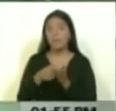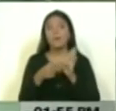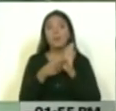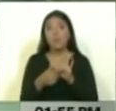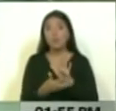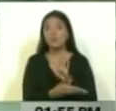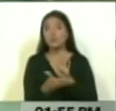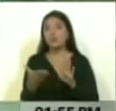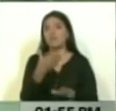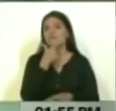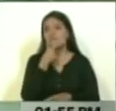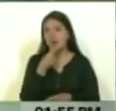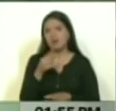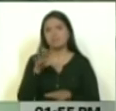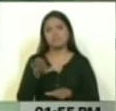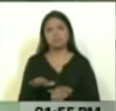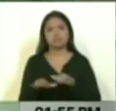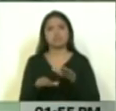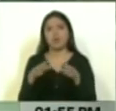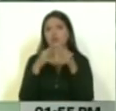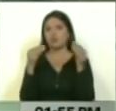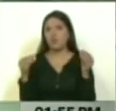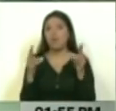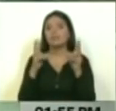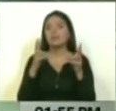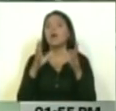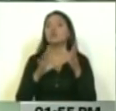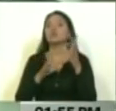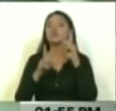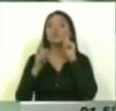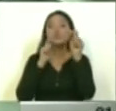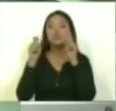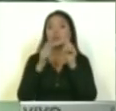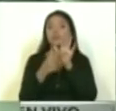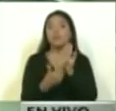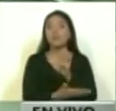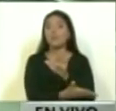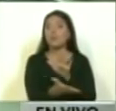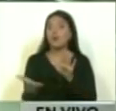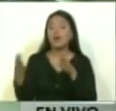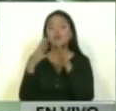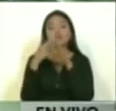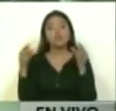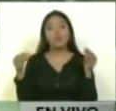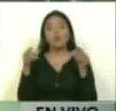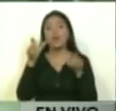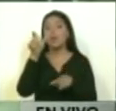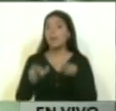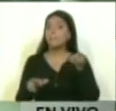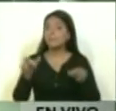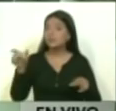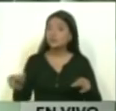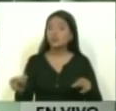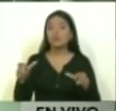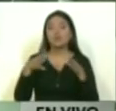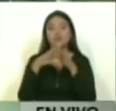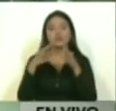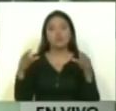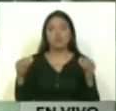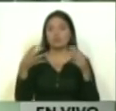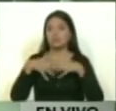las facilidades y herramientas que el sector turismo ofrece para que todos los emprendedores, desde el más pequeño hasta el más